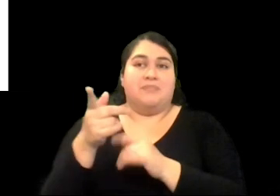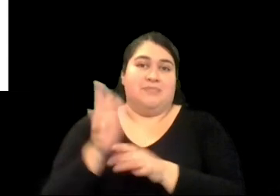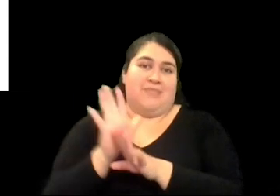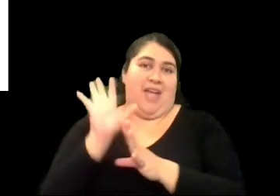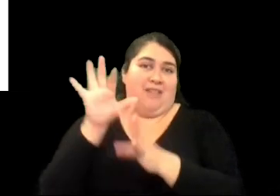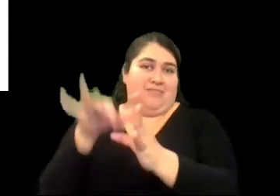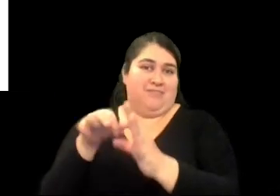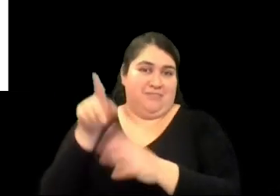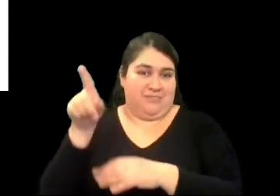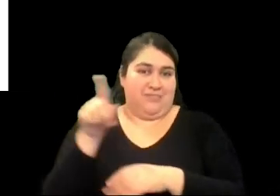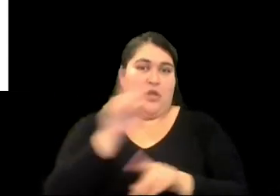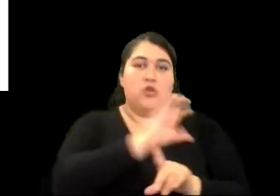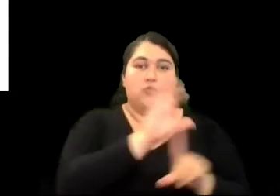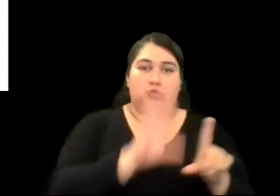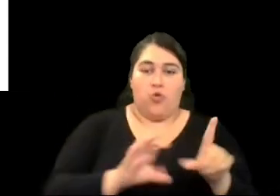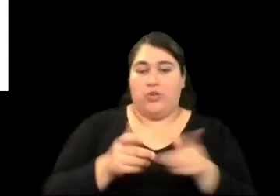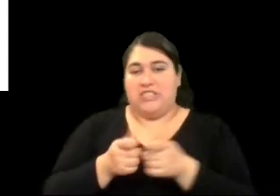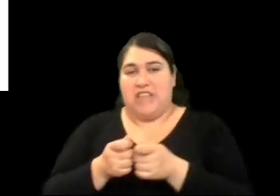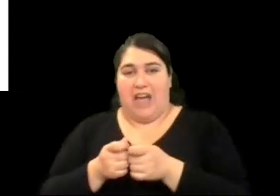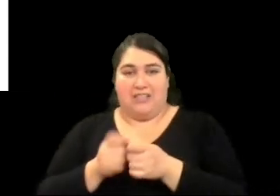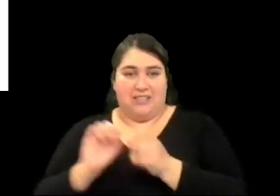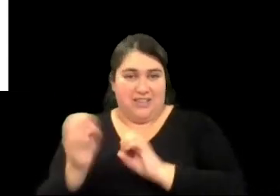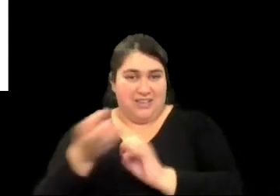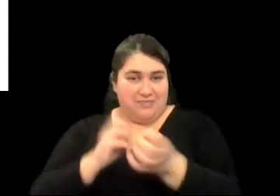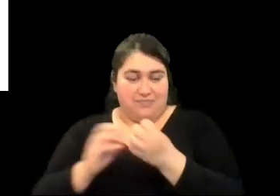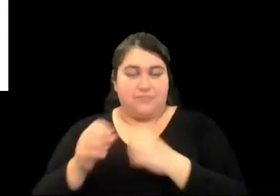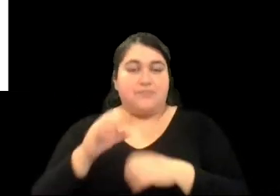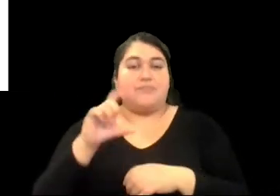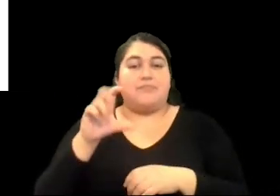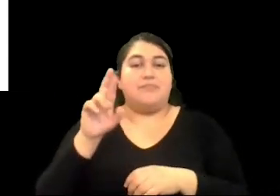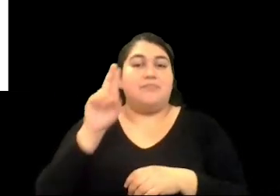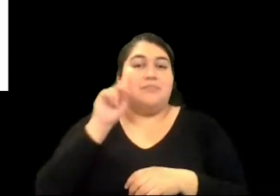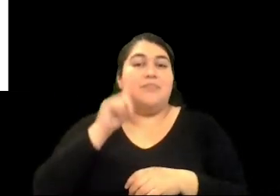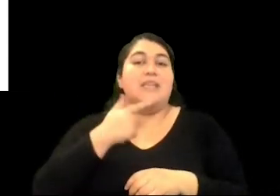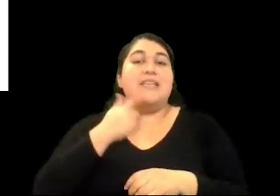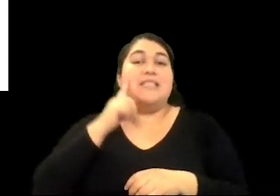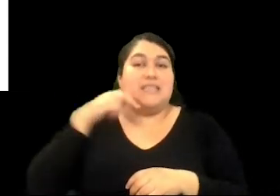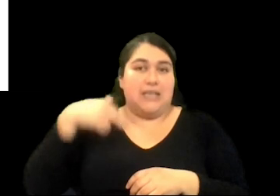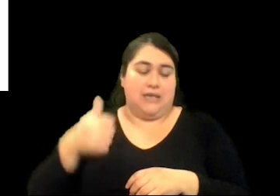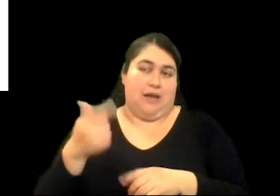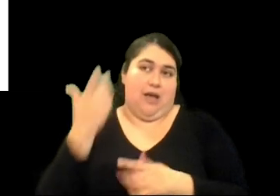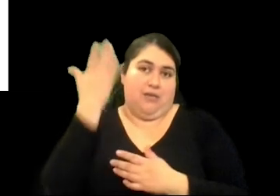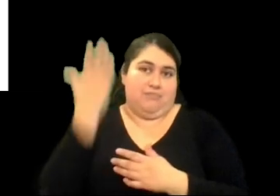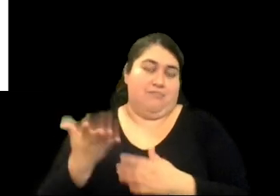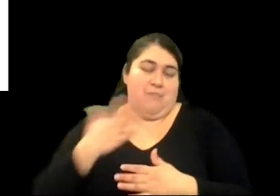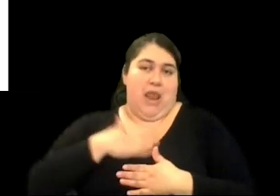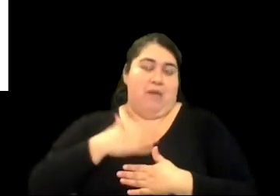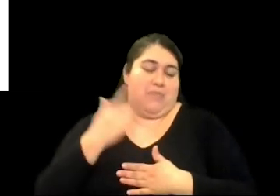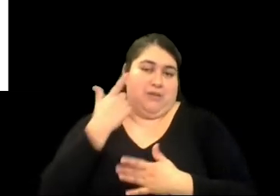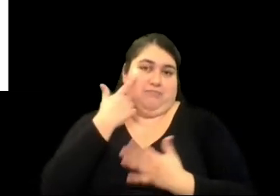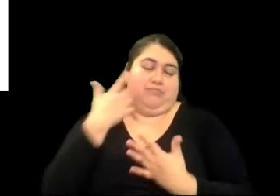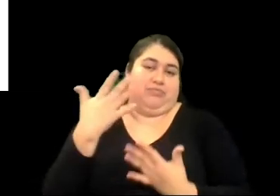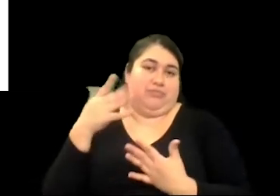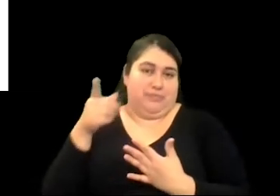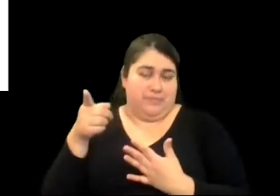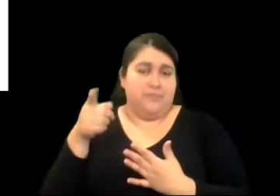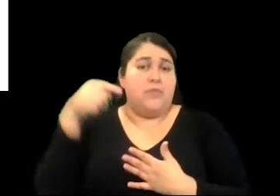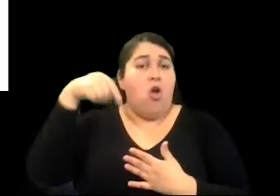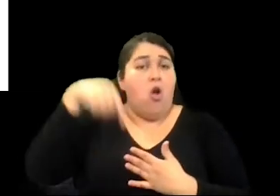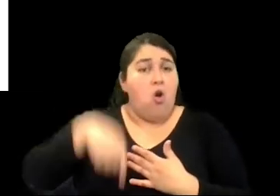el Zoom y con el chat, y Cristina, que es una gran referente y maestra para mí, Mansilla, me dice que hoy